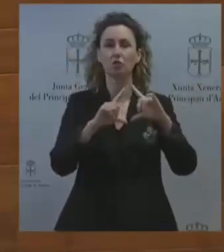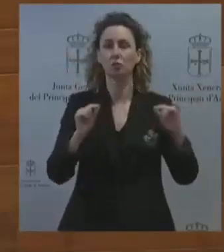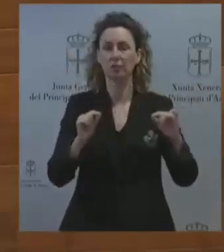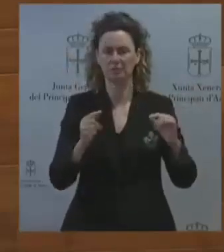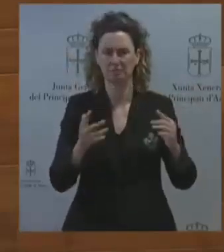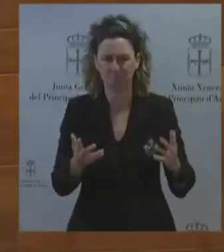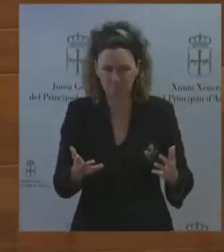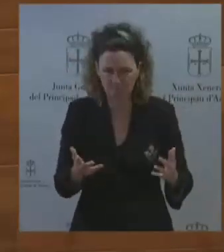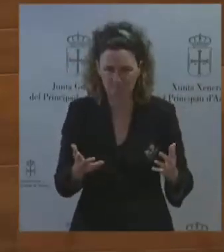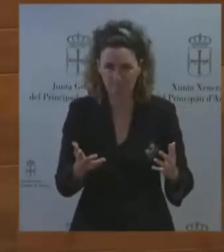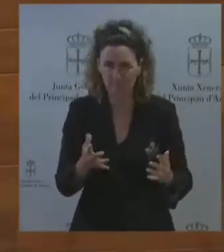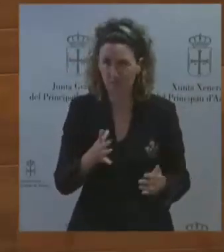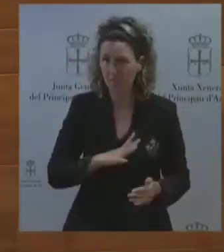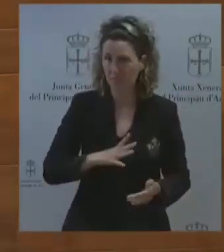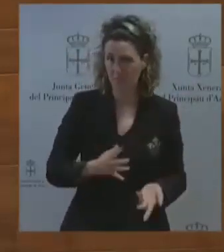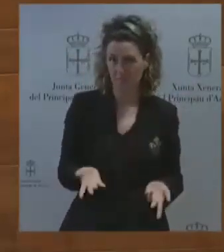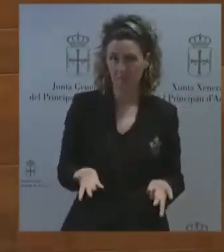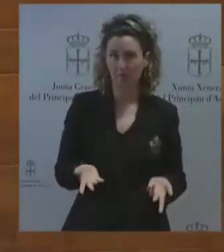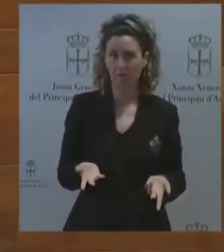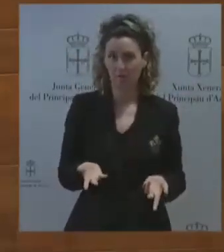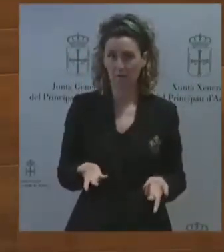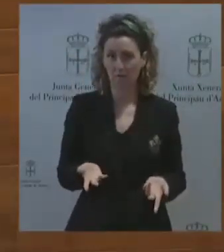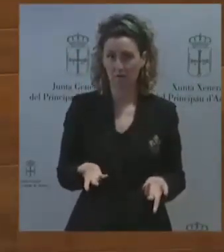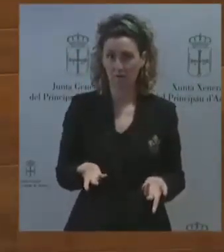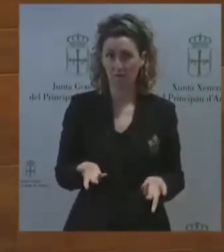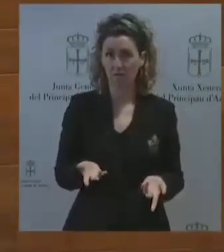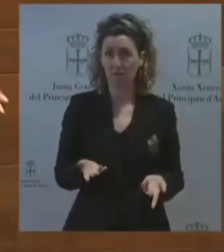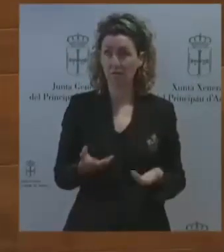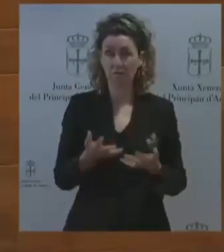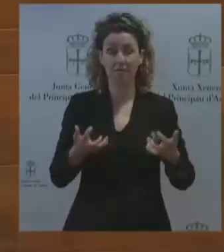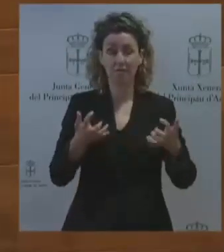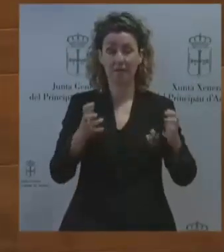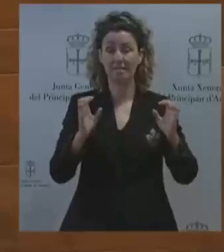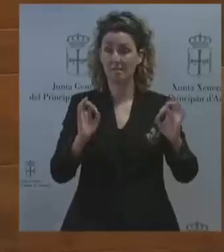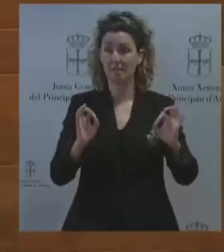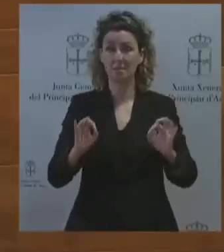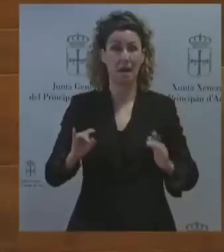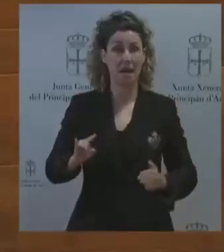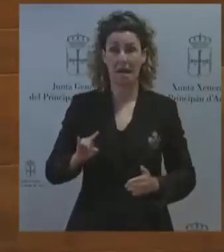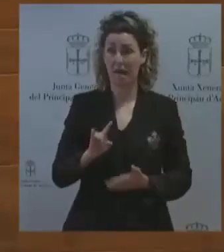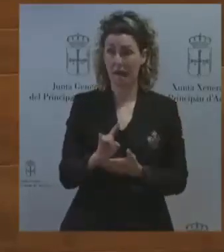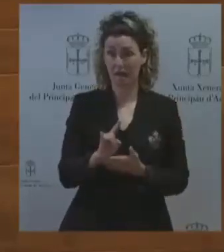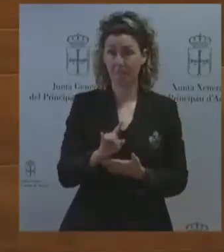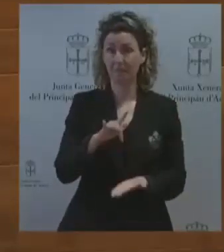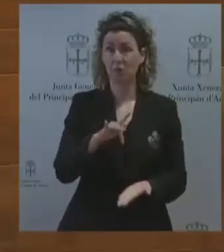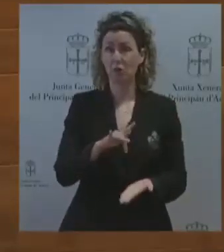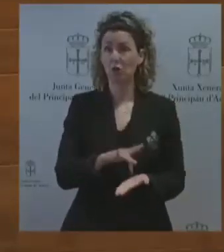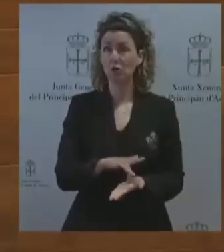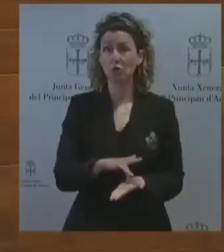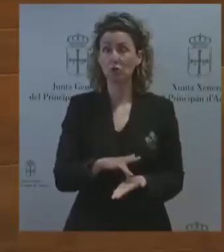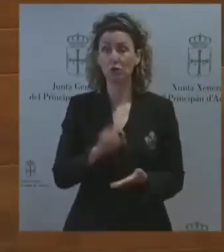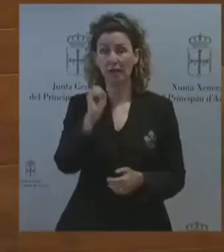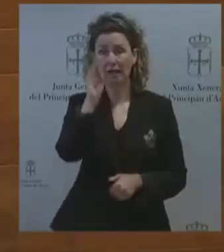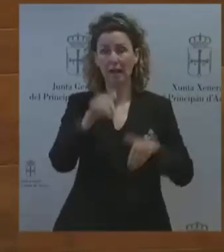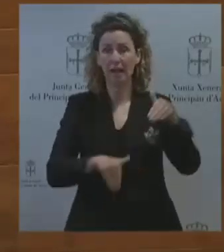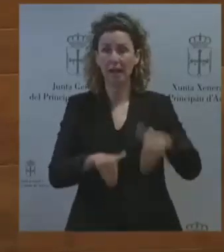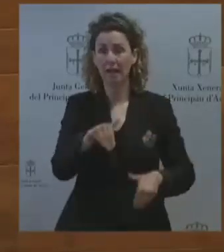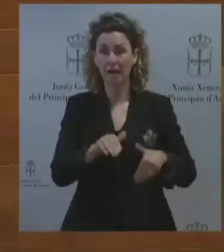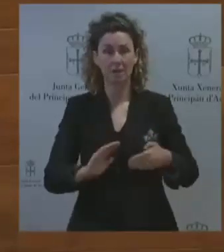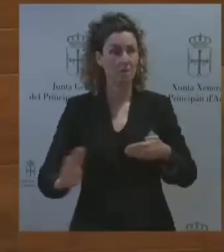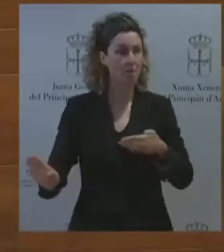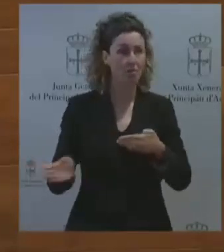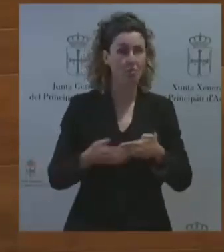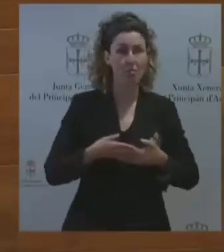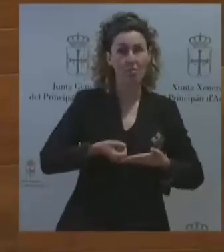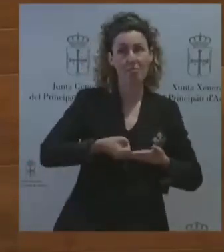que utilizó su partido para engañar a los asturianos tras cerrarles las minas de carbón, mientras se dedicaban a despilfarrar y robar los más